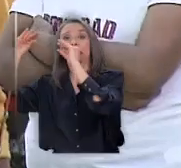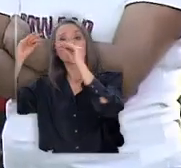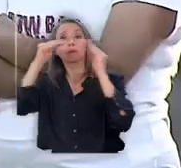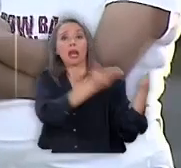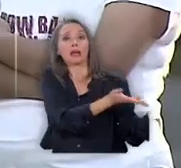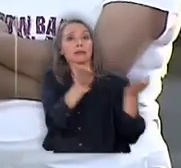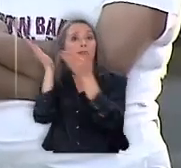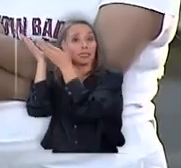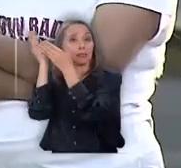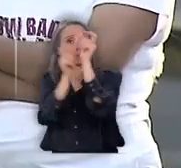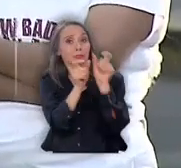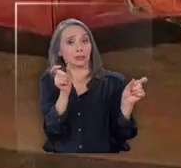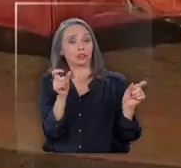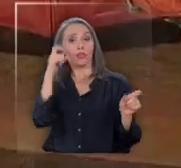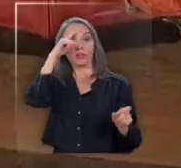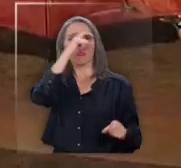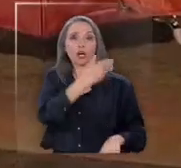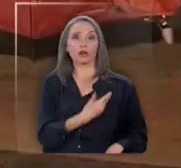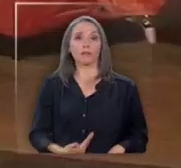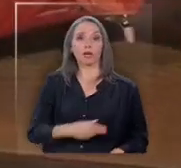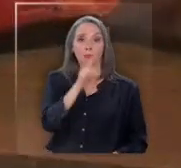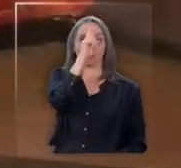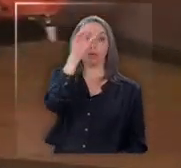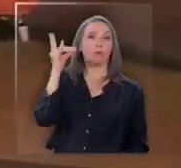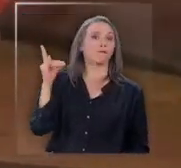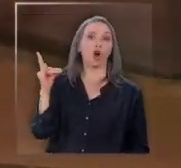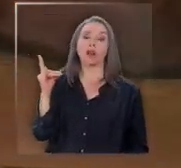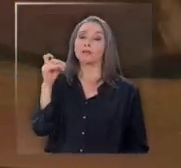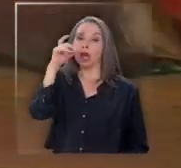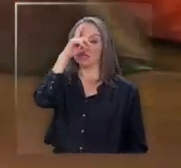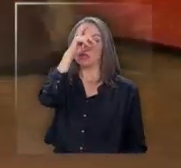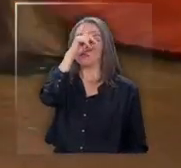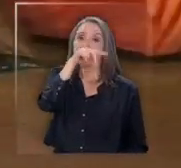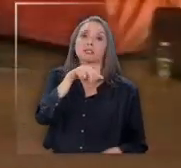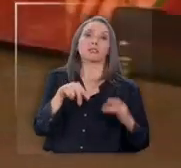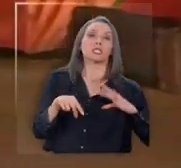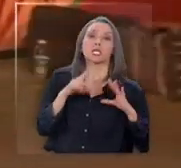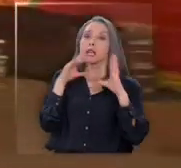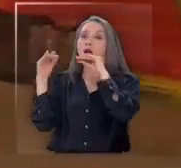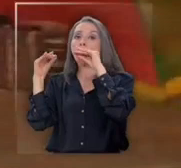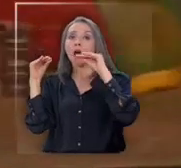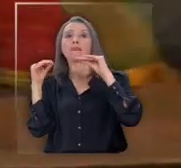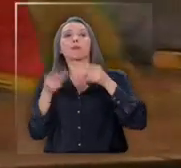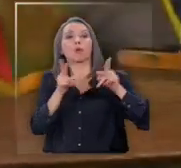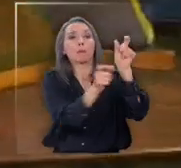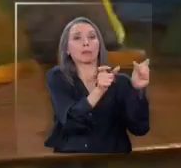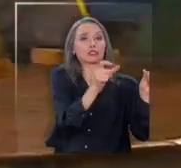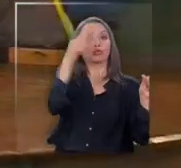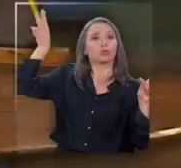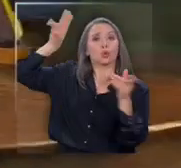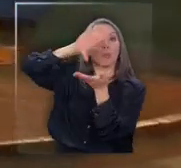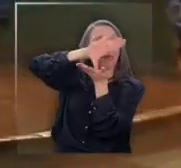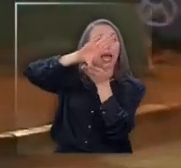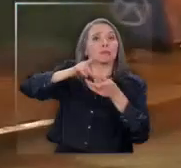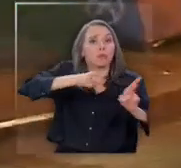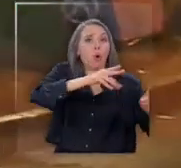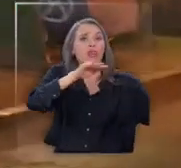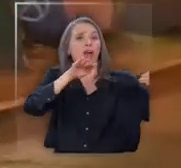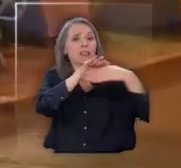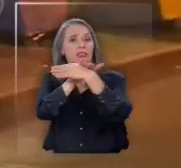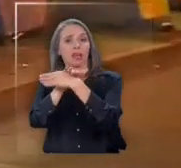muy difícil particularmente con los gobiernos de perú y bolivia poder hacer la intermediación de manera ágil o eso ha mejorado